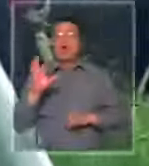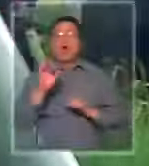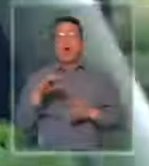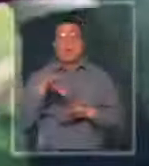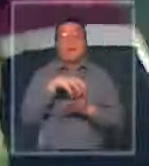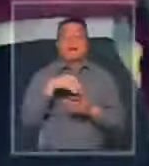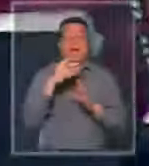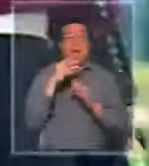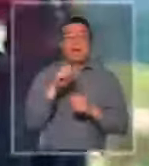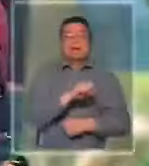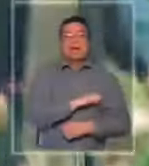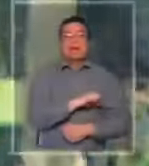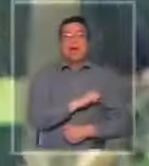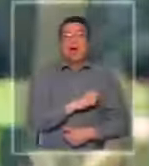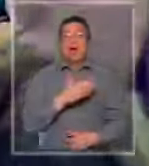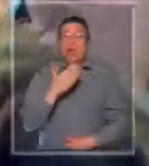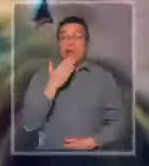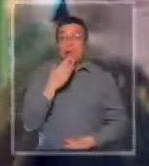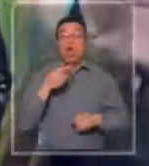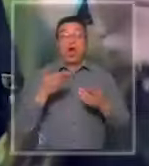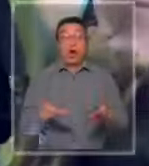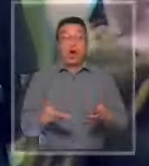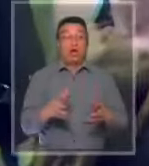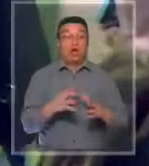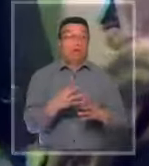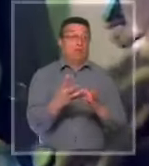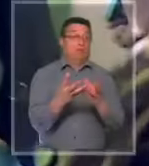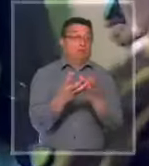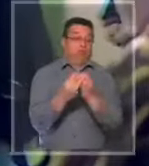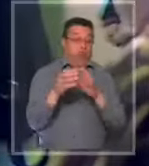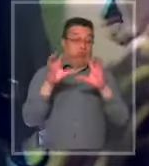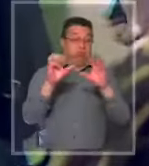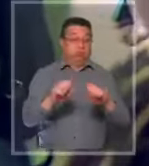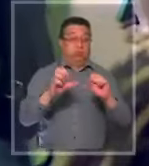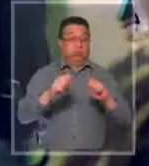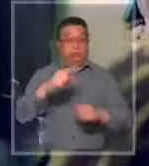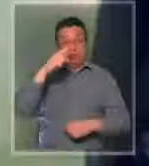Armas de Santiago, que hoy está completamente tomada por el comercio sexual.